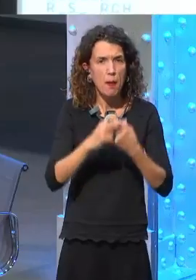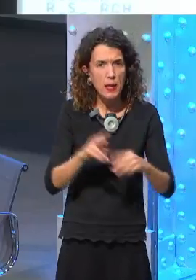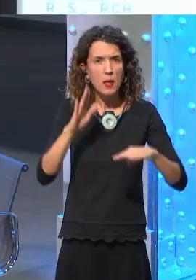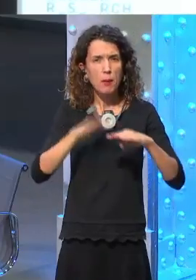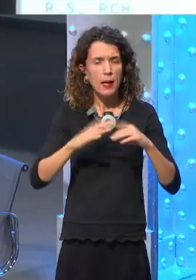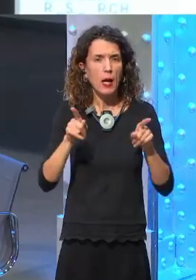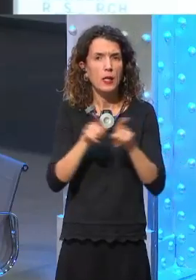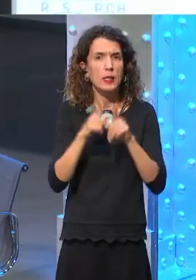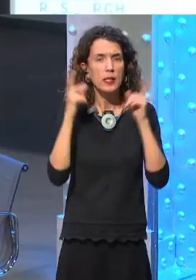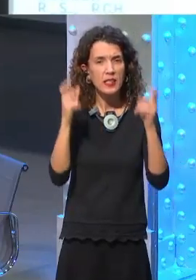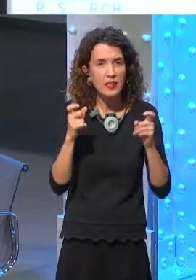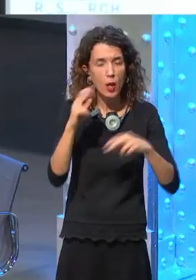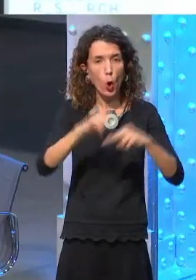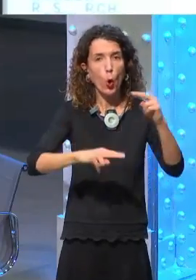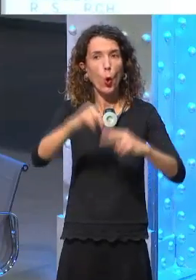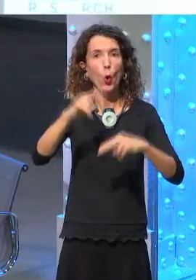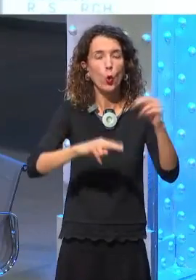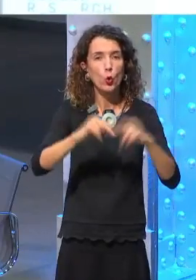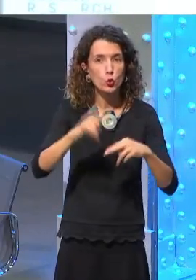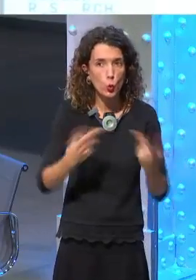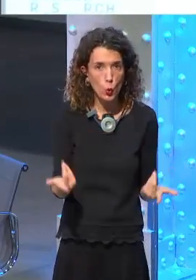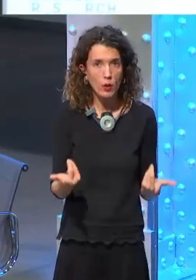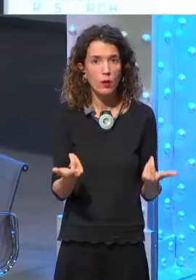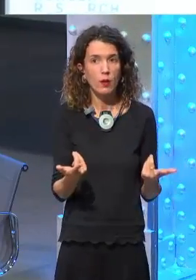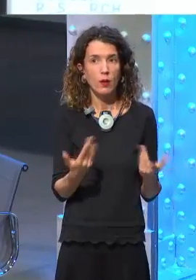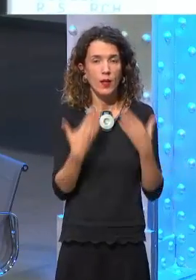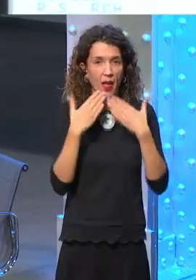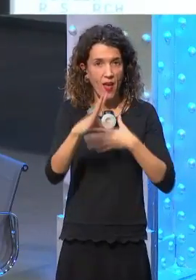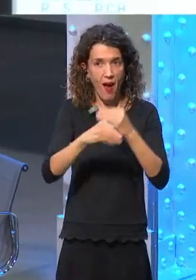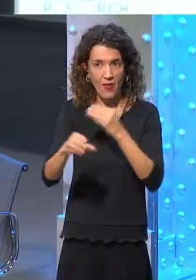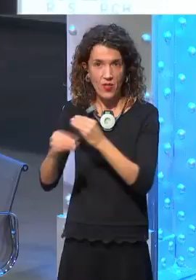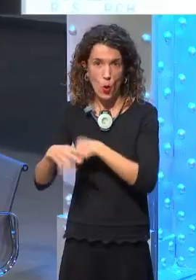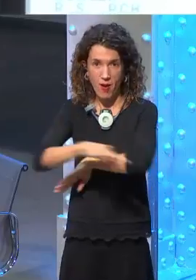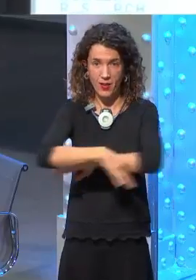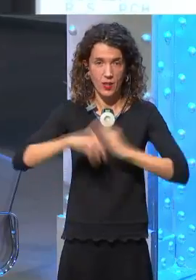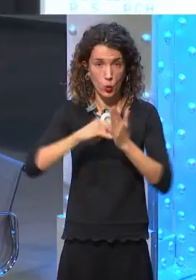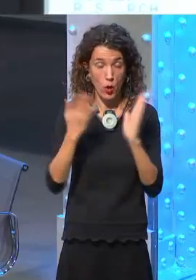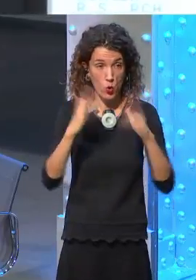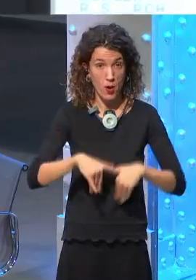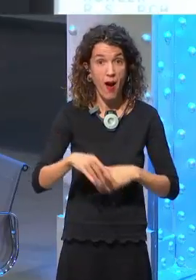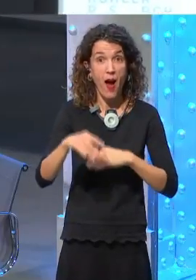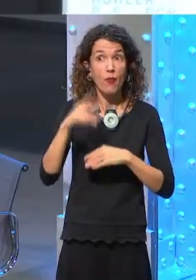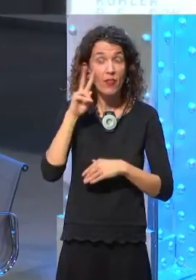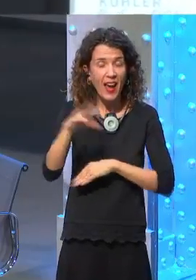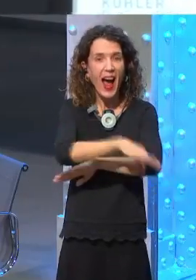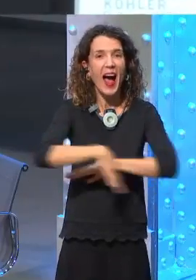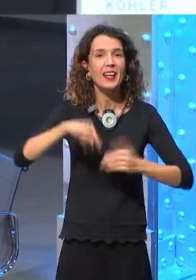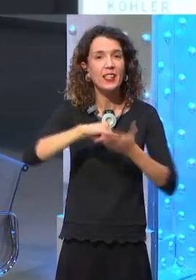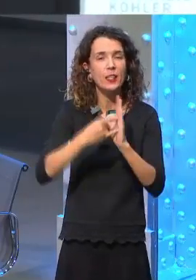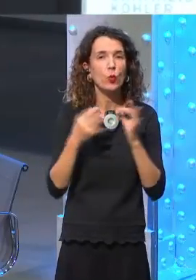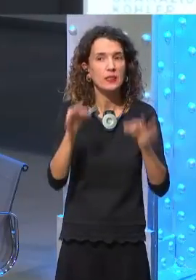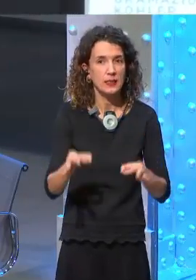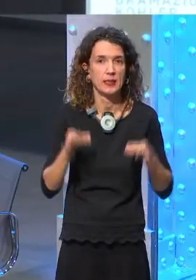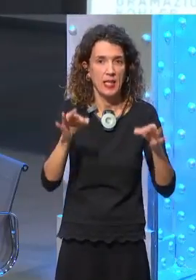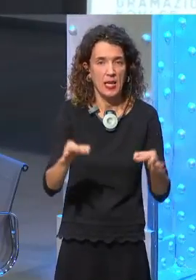para literalmente construir mediante adición la arquitectura. Y si os fijáis, la arquitectura siempre